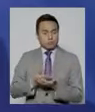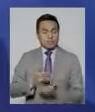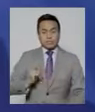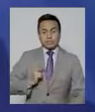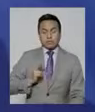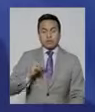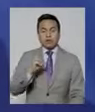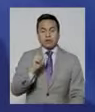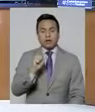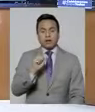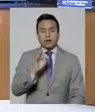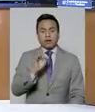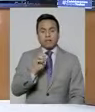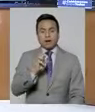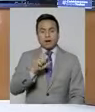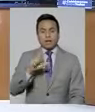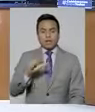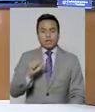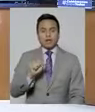señor Rafael Araoz.